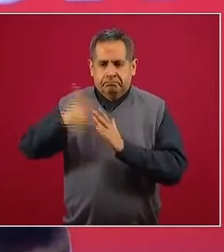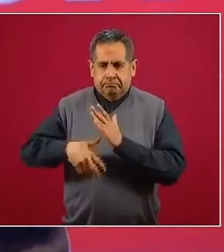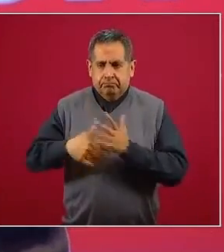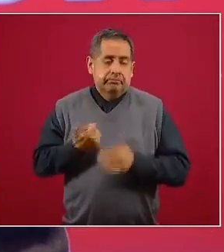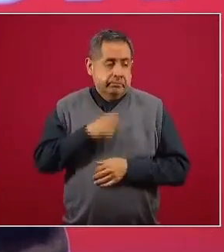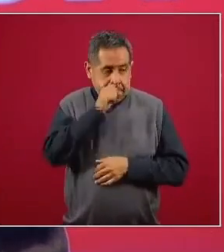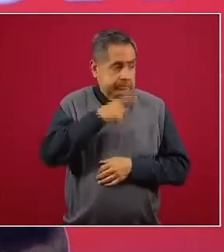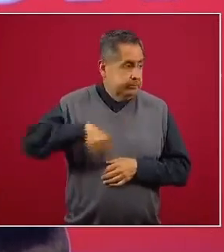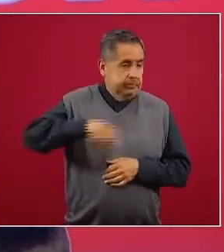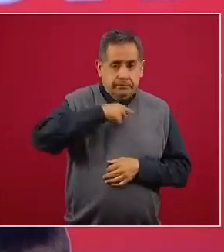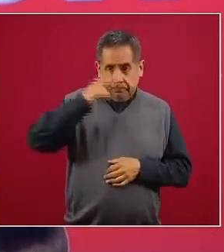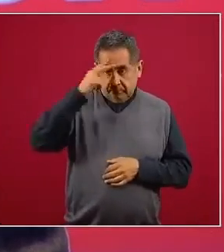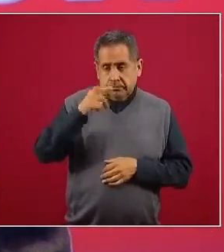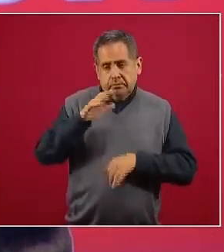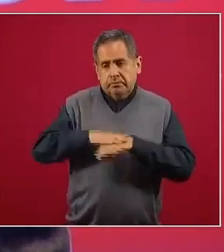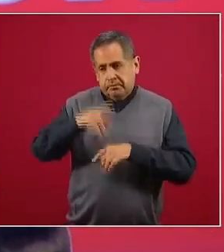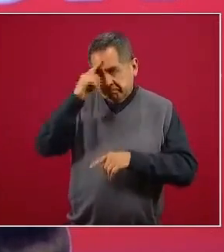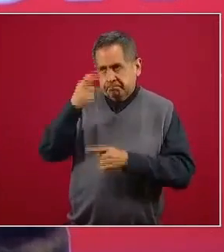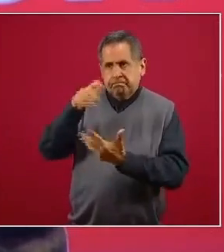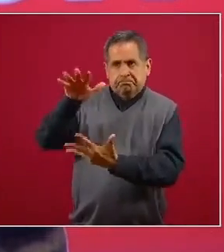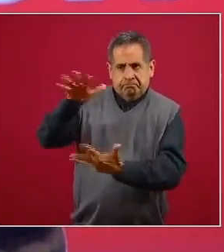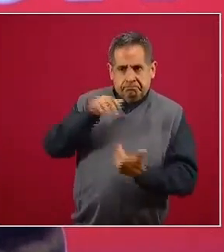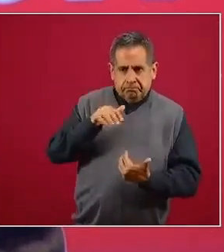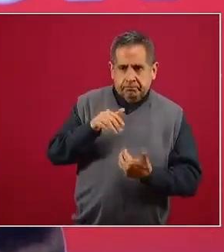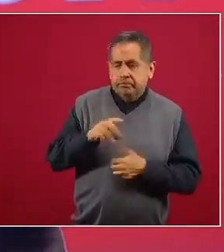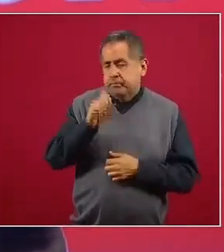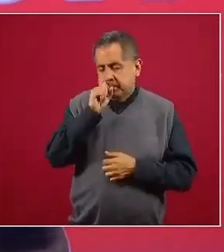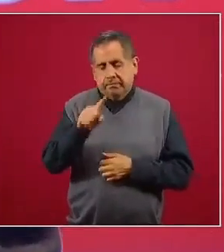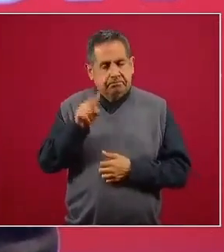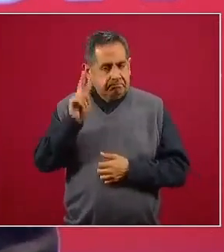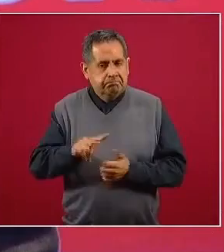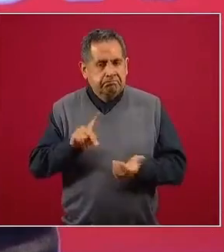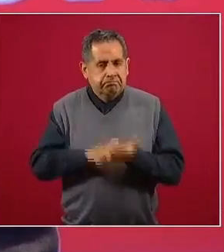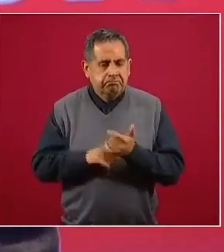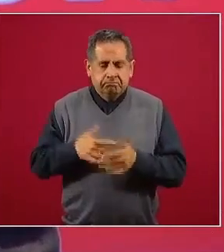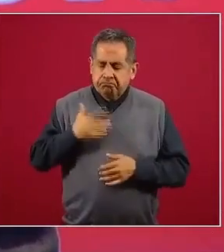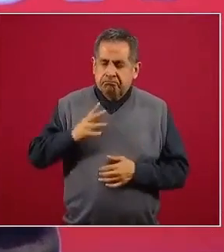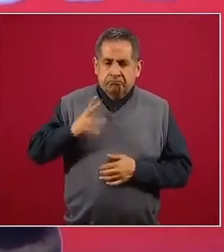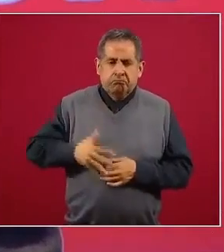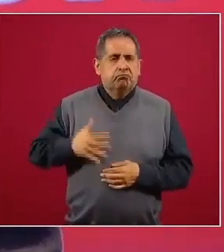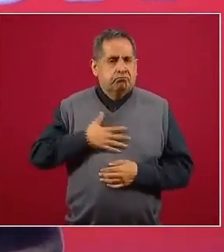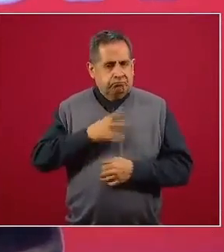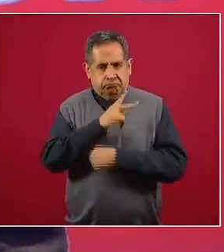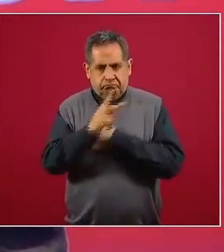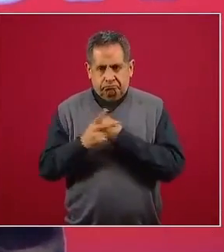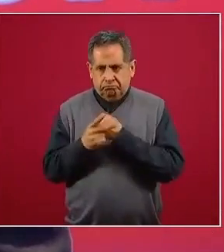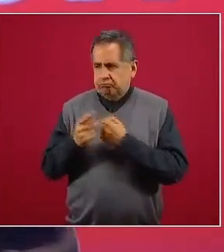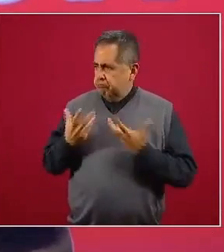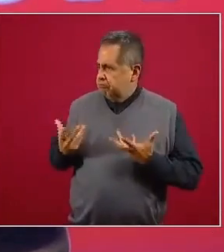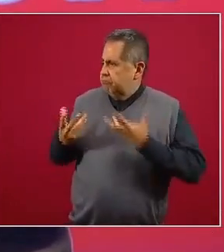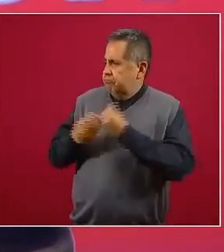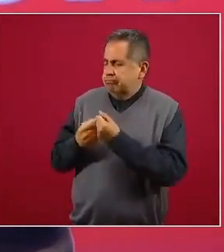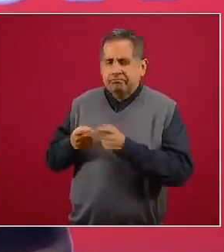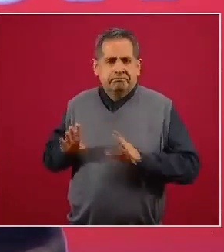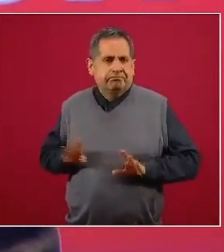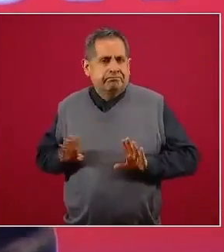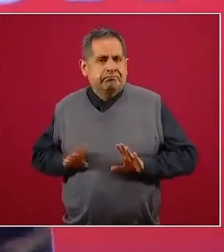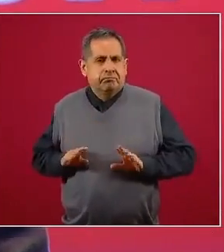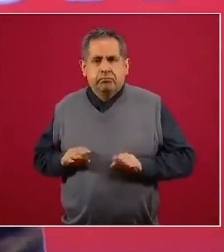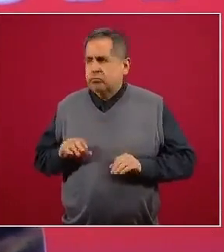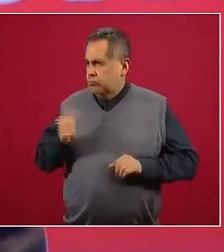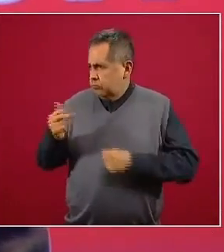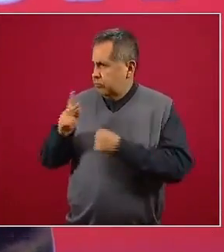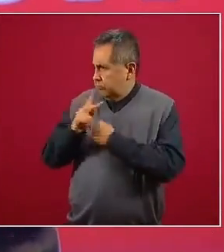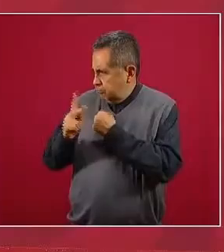demás Estados miembros, y eso también es motivo de orgullo, contribuir como país a el beneficio de